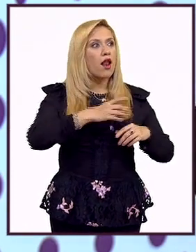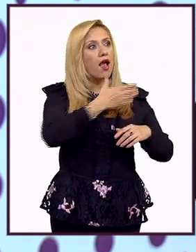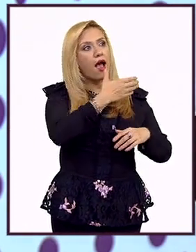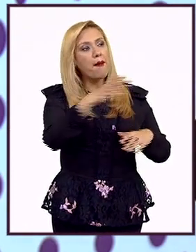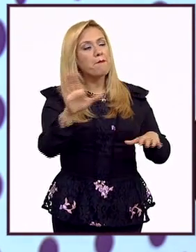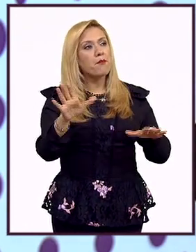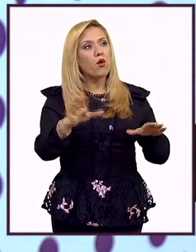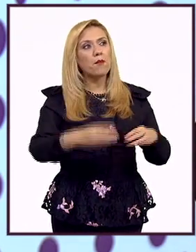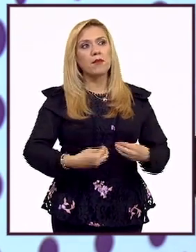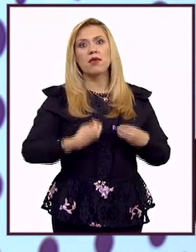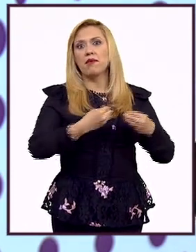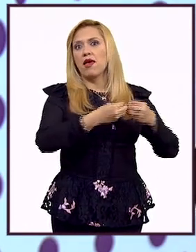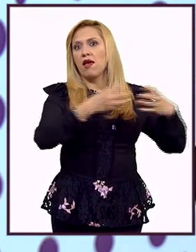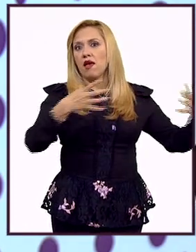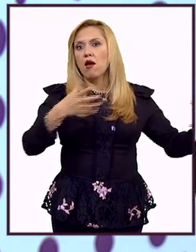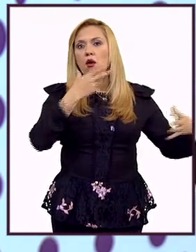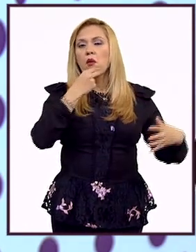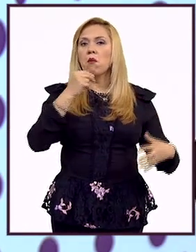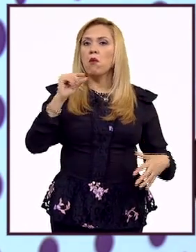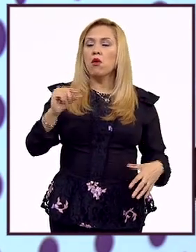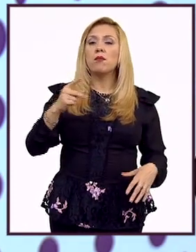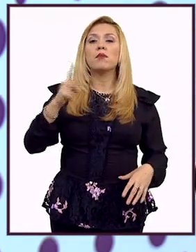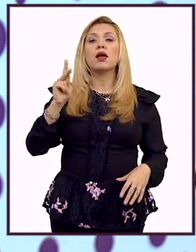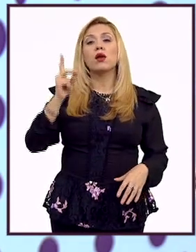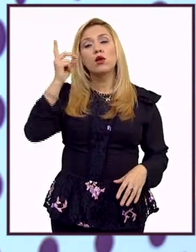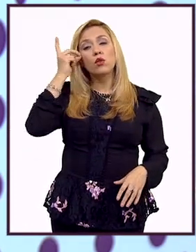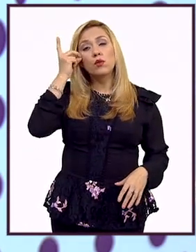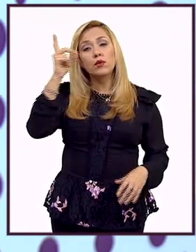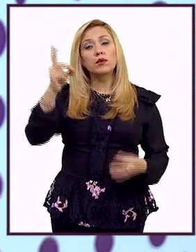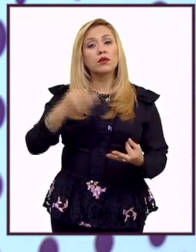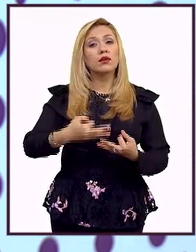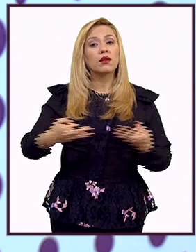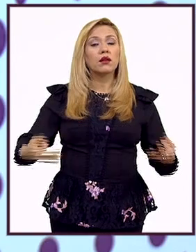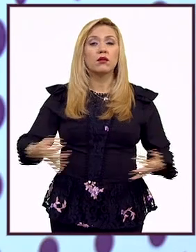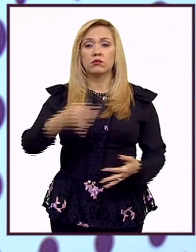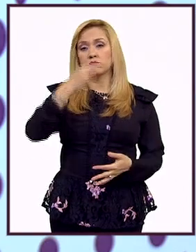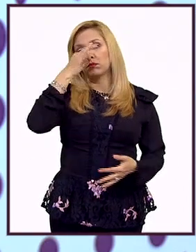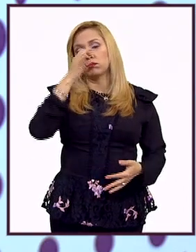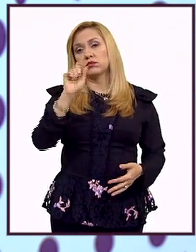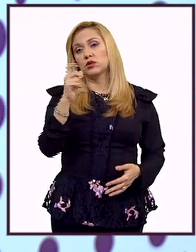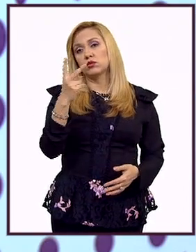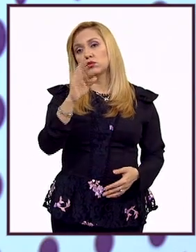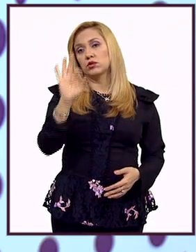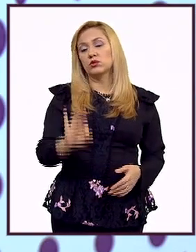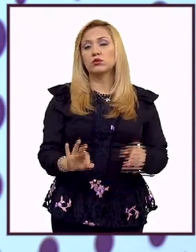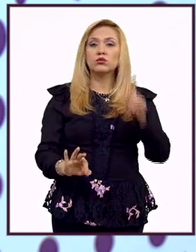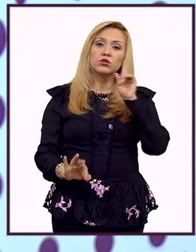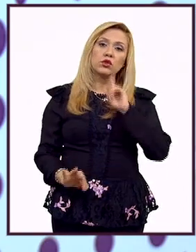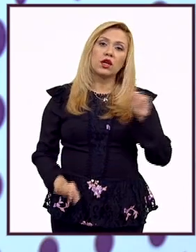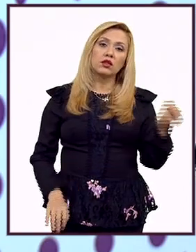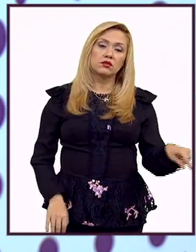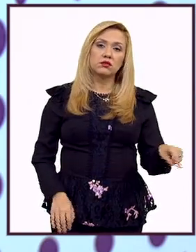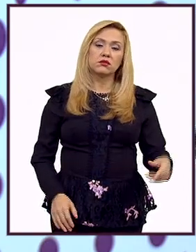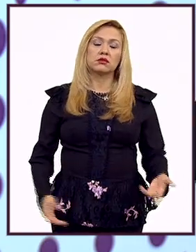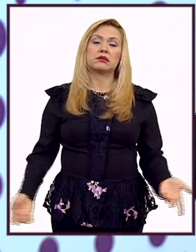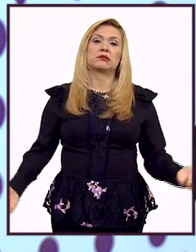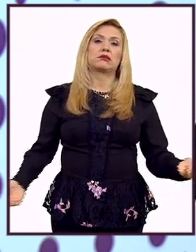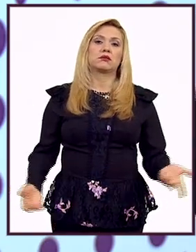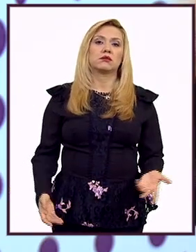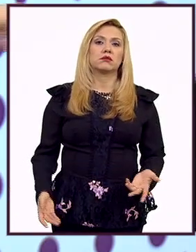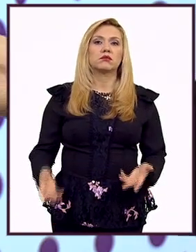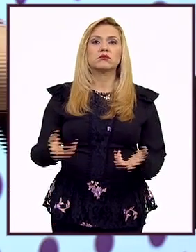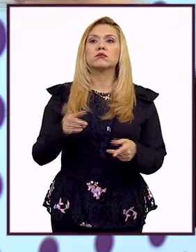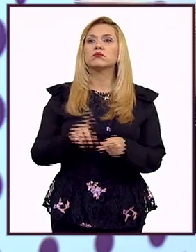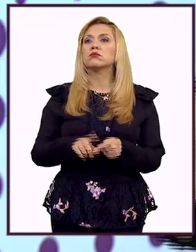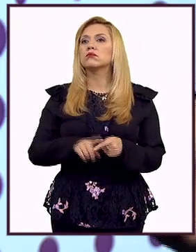campo que hombres. En términos de propiedad solo tienen el 22% de la titularidad, ¿no? Y en términos de